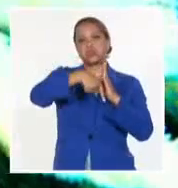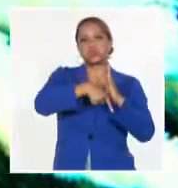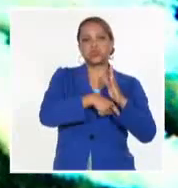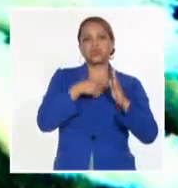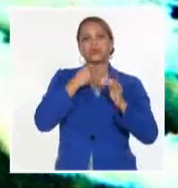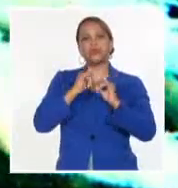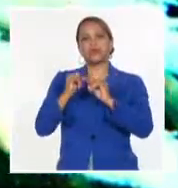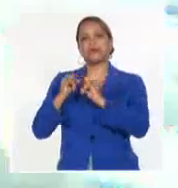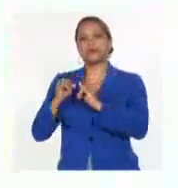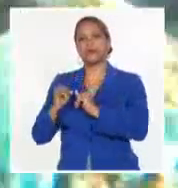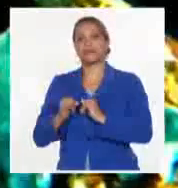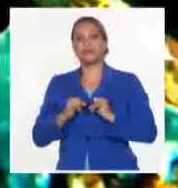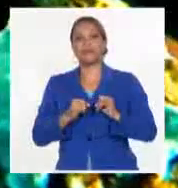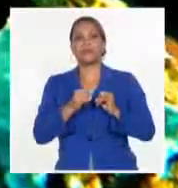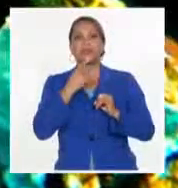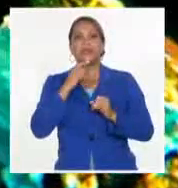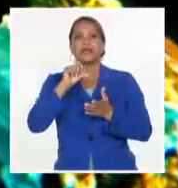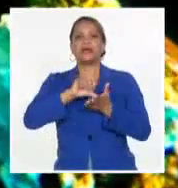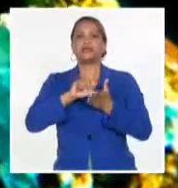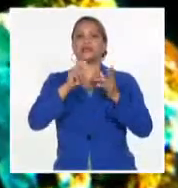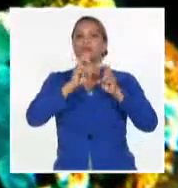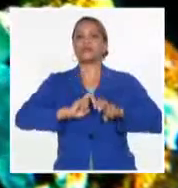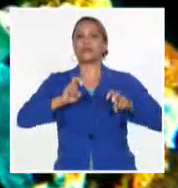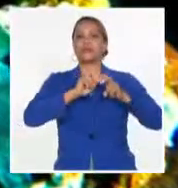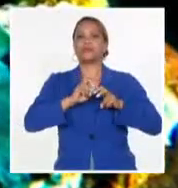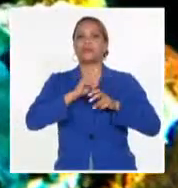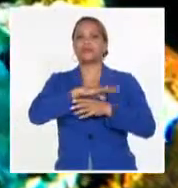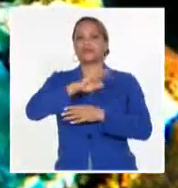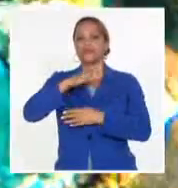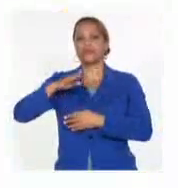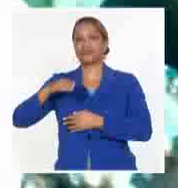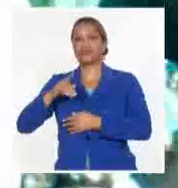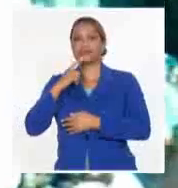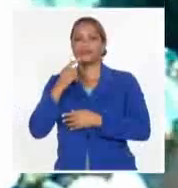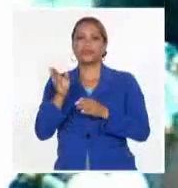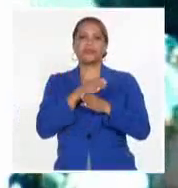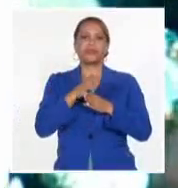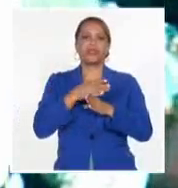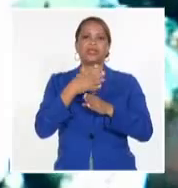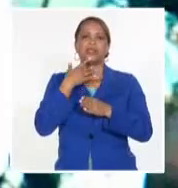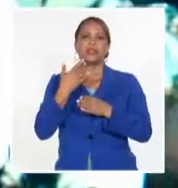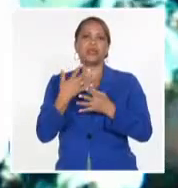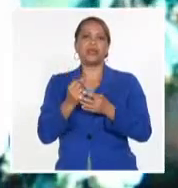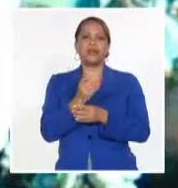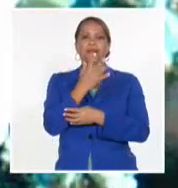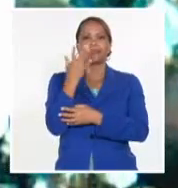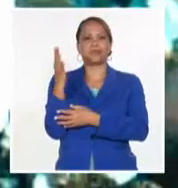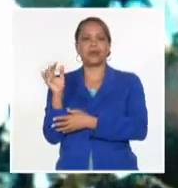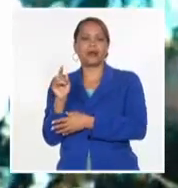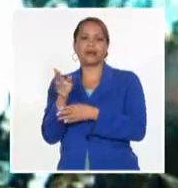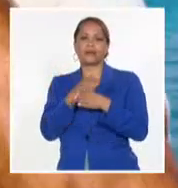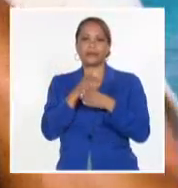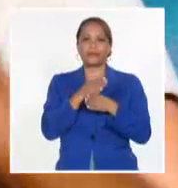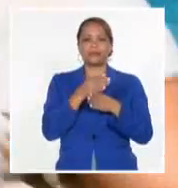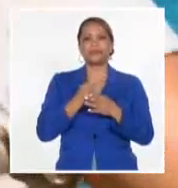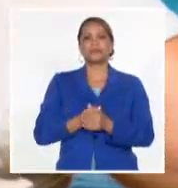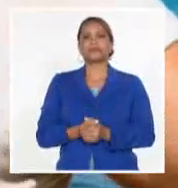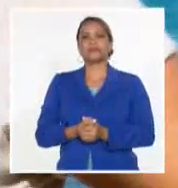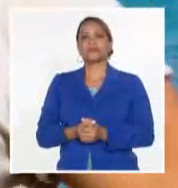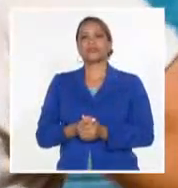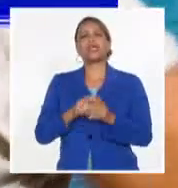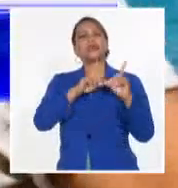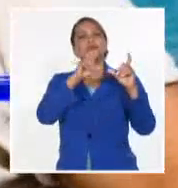reportando a la gente del Centro de Estudios Marinos, blanqueamiento de corales, vaya, fotos, no nada científico, solamente reporte. En una de esas fotos